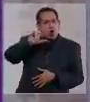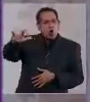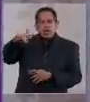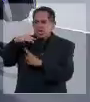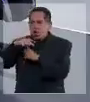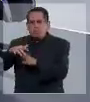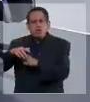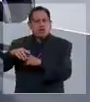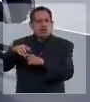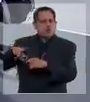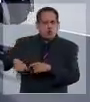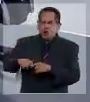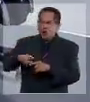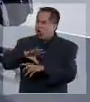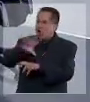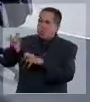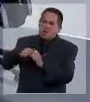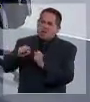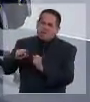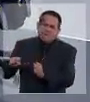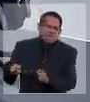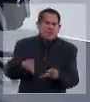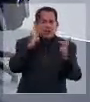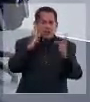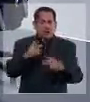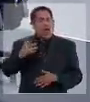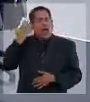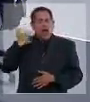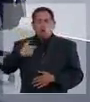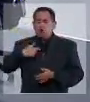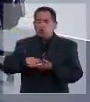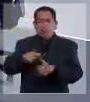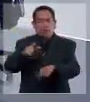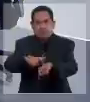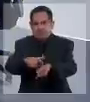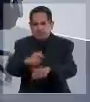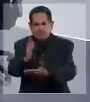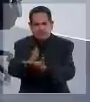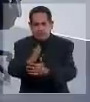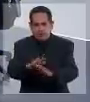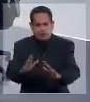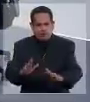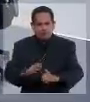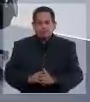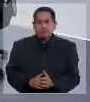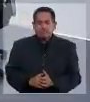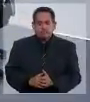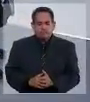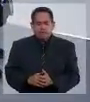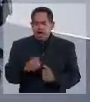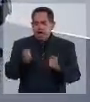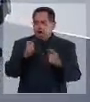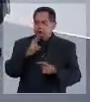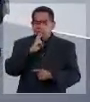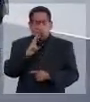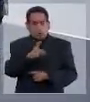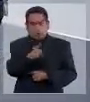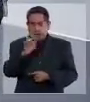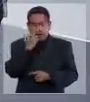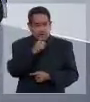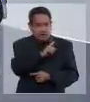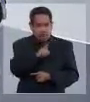del gobierno. A mí le tocó comprar. Muchas gracias, candidato. Se acabó su tiempo. Quedan algunas réplicas, si alguien quiere tomar